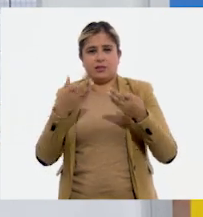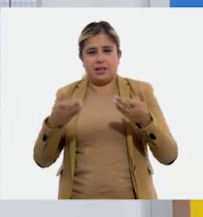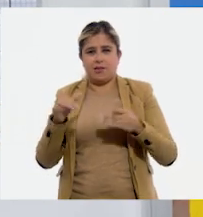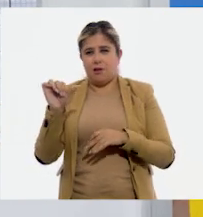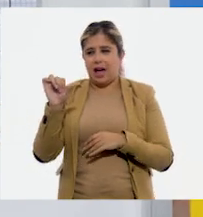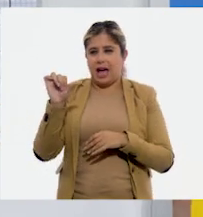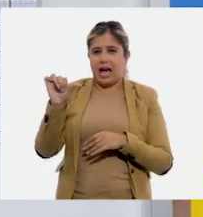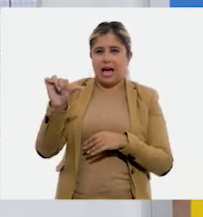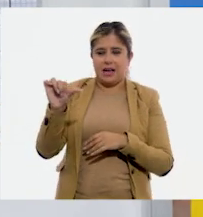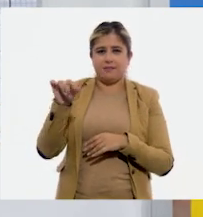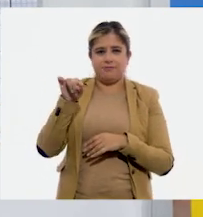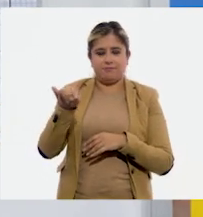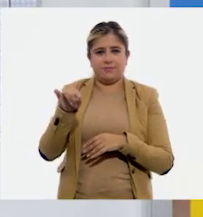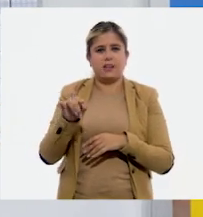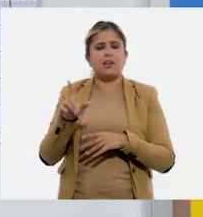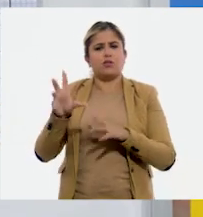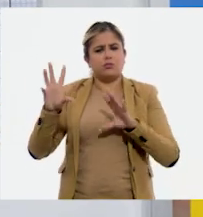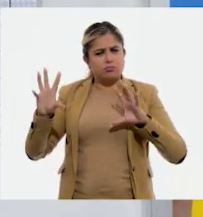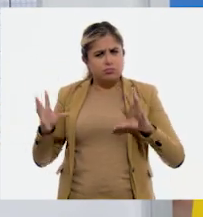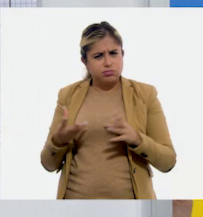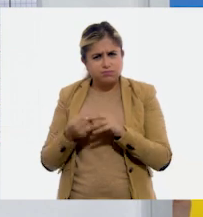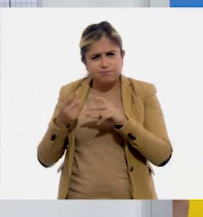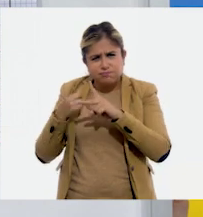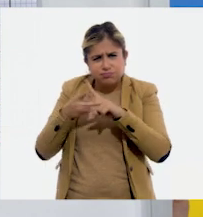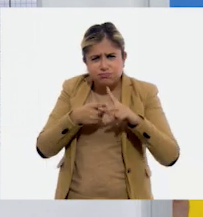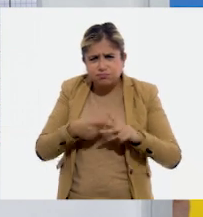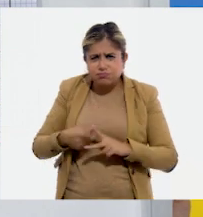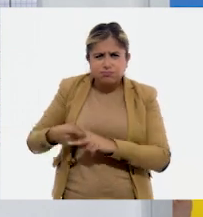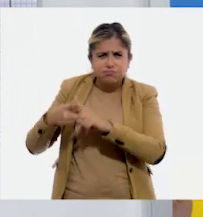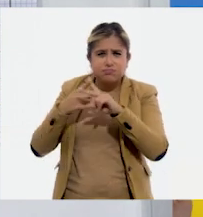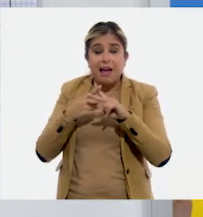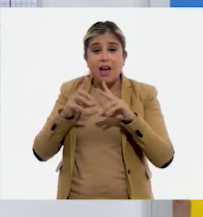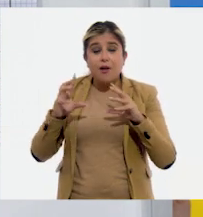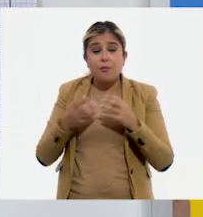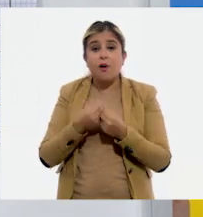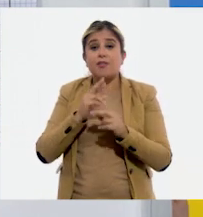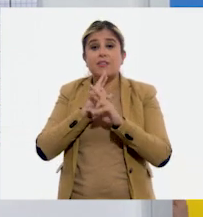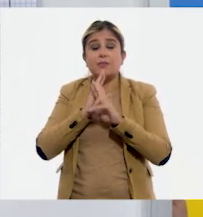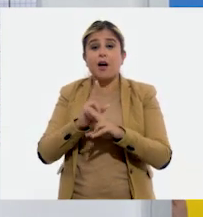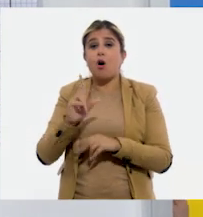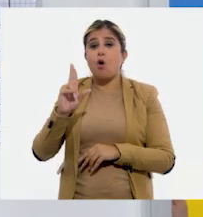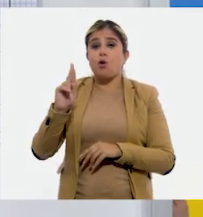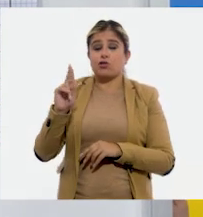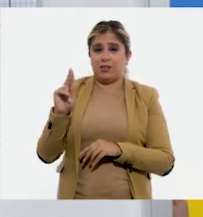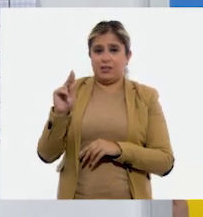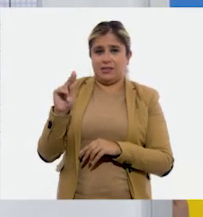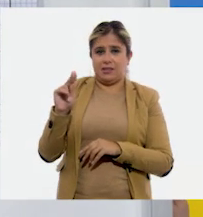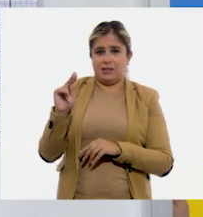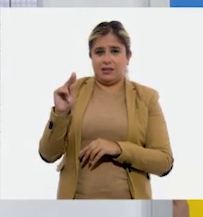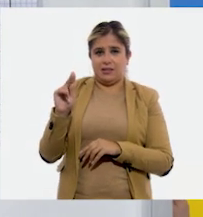A es igual a 80